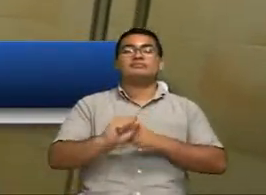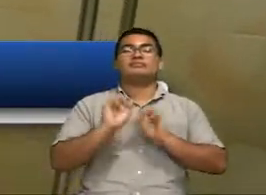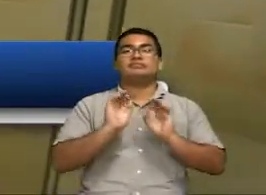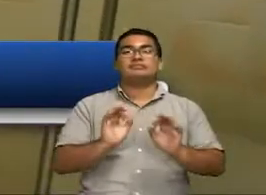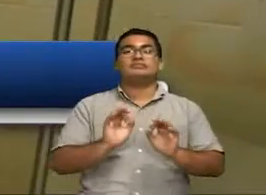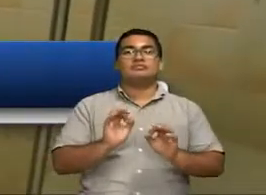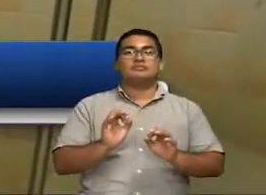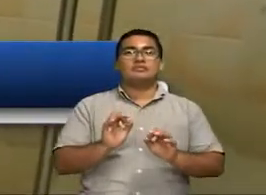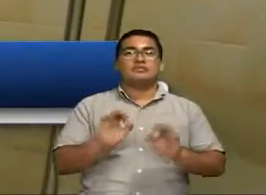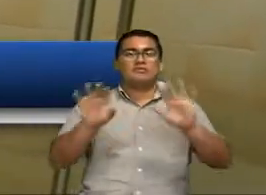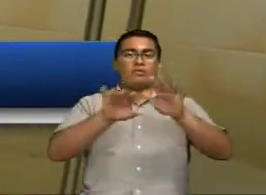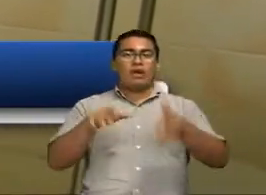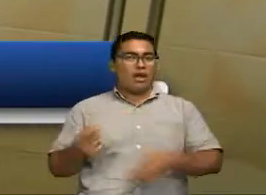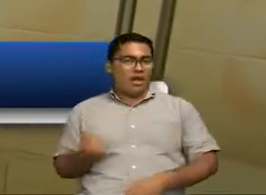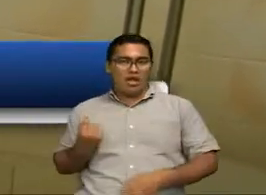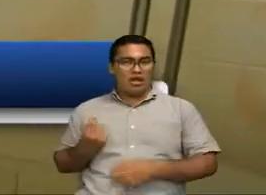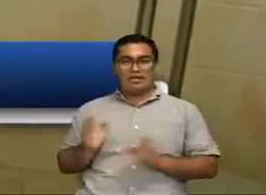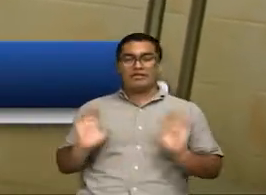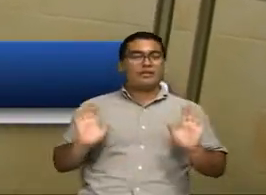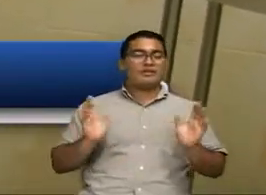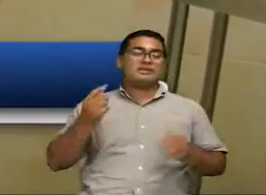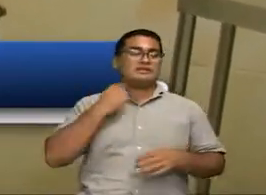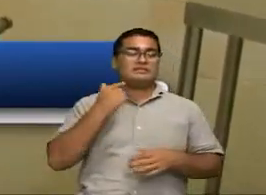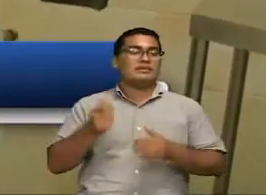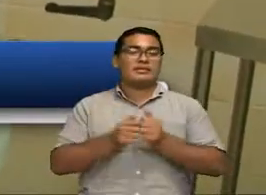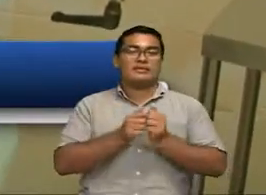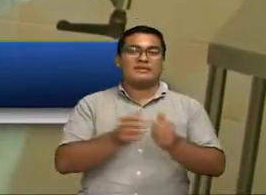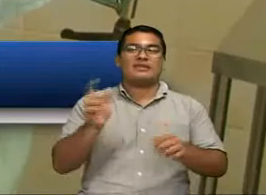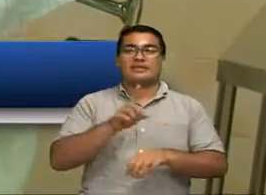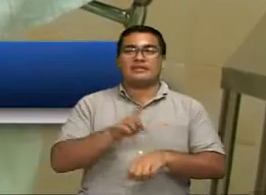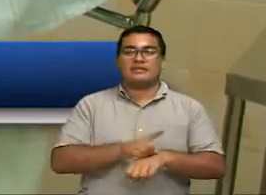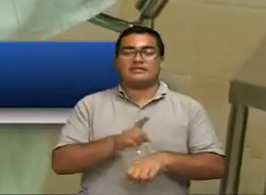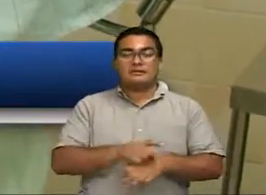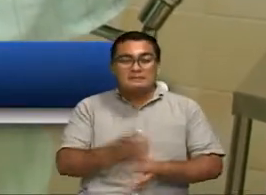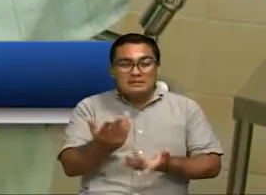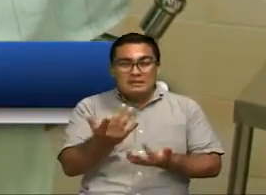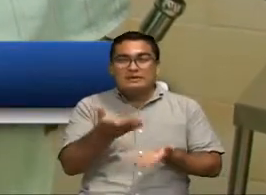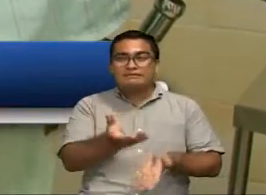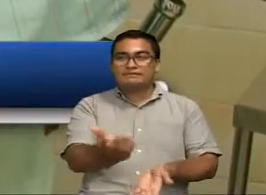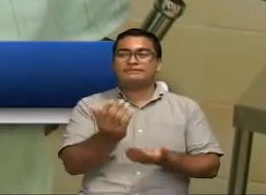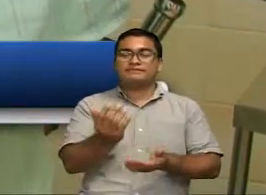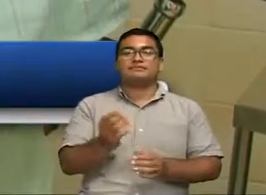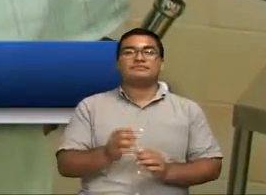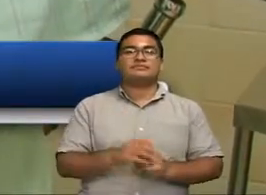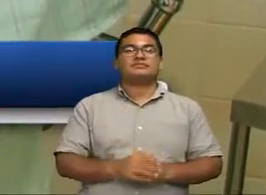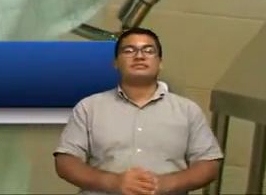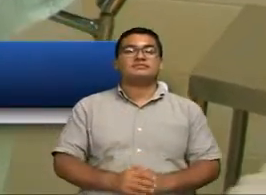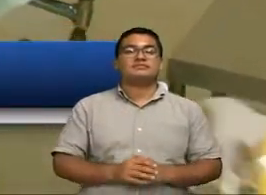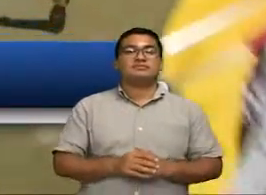estar sola, siempre va a tener con compañía. Se pone al frente.